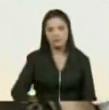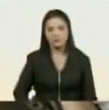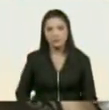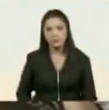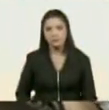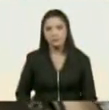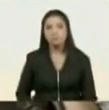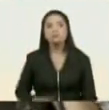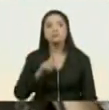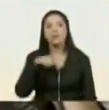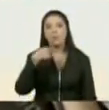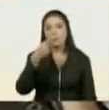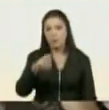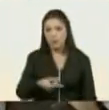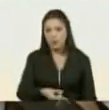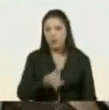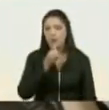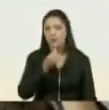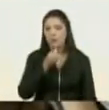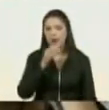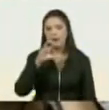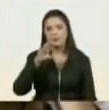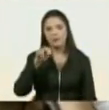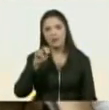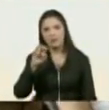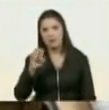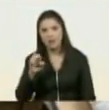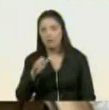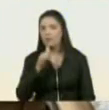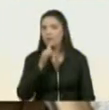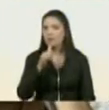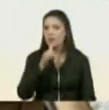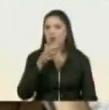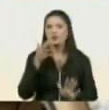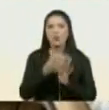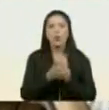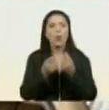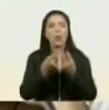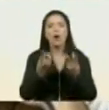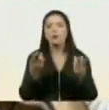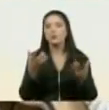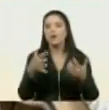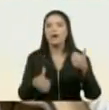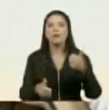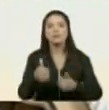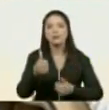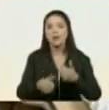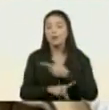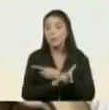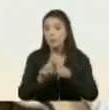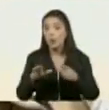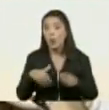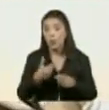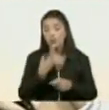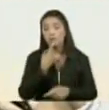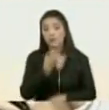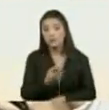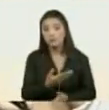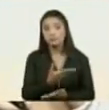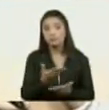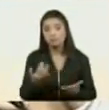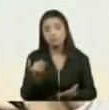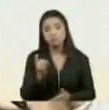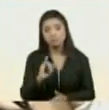informará el Consejo Nacional Electoral lo conducente al número de candidatos que participarán, pero puedo adelantar que ha